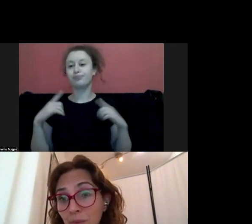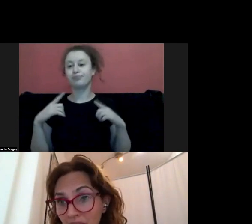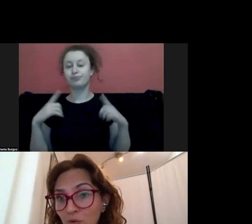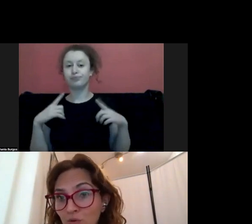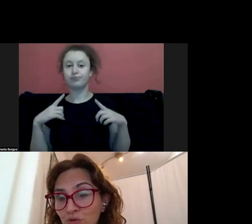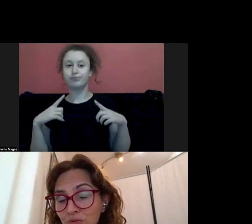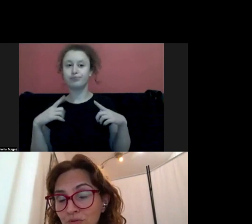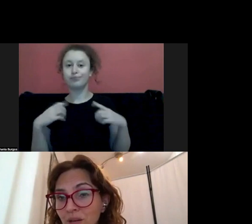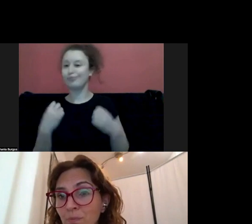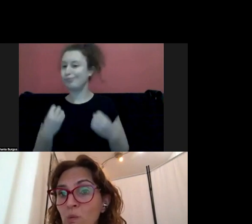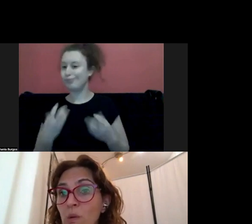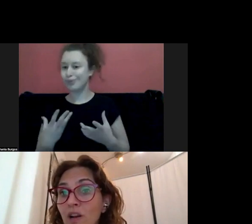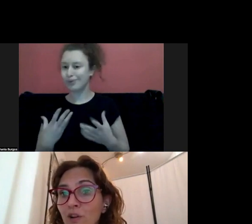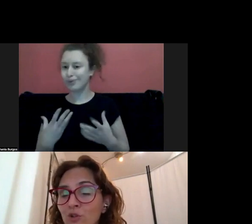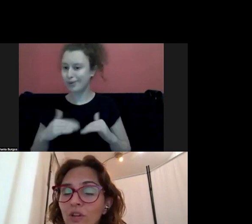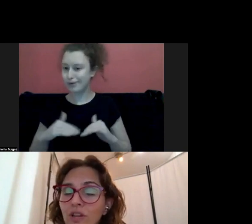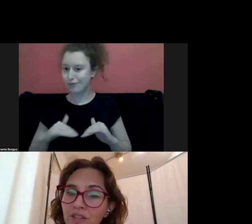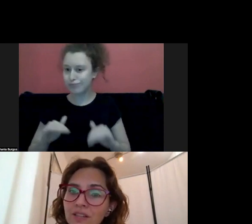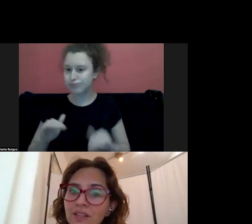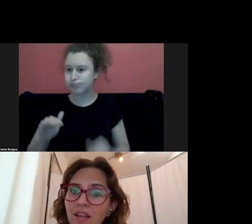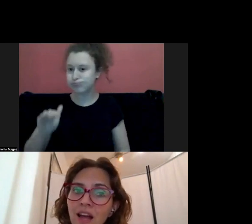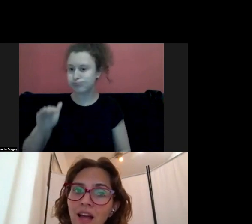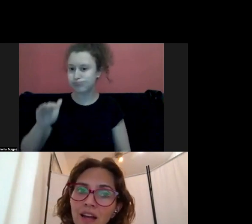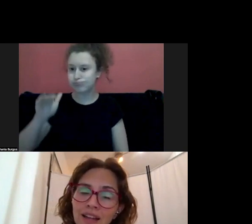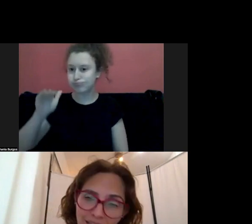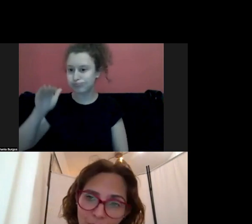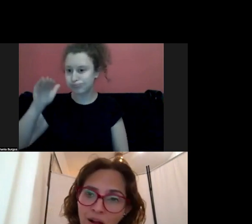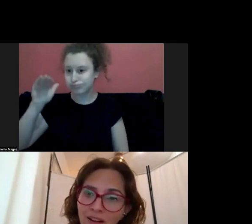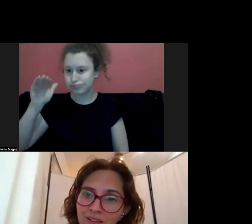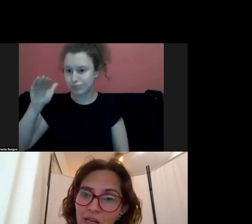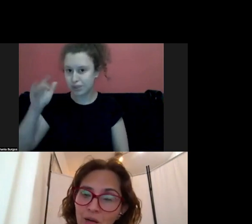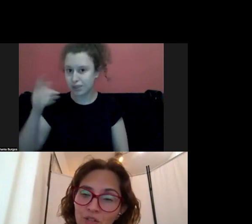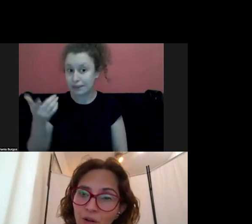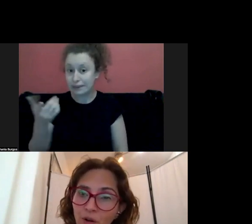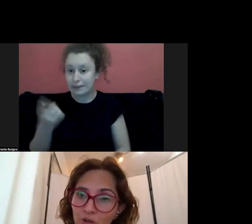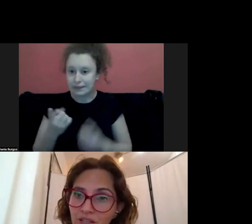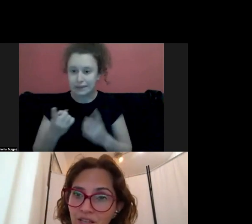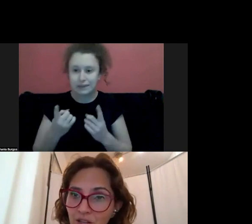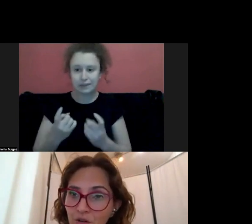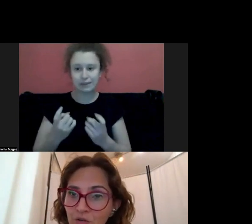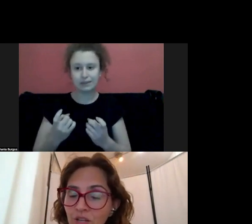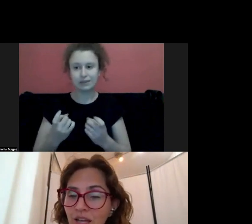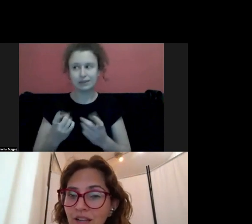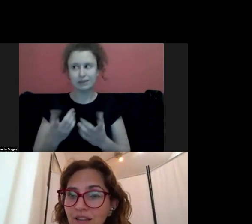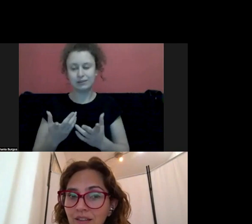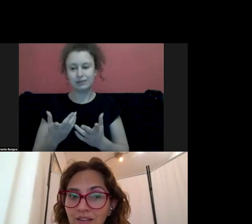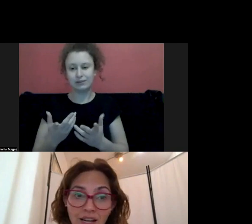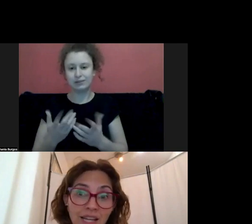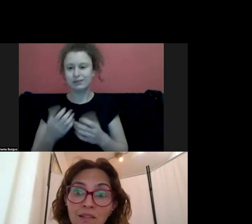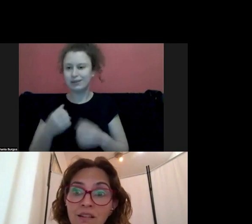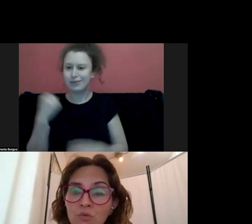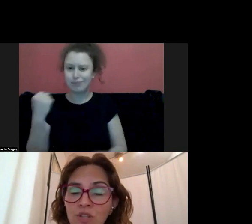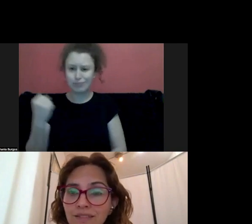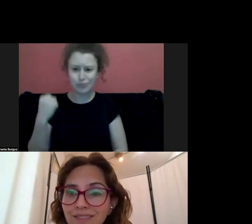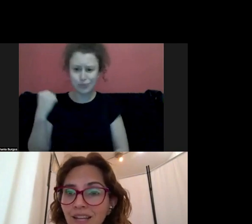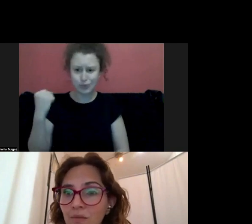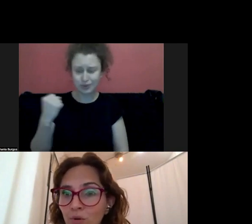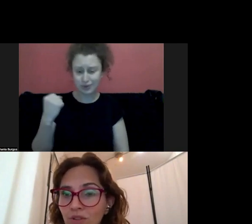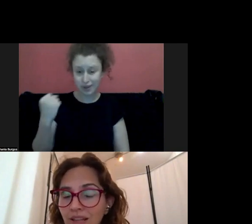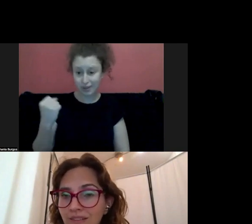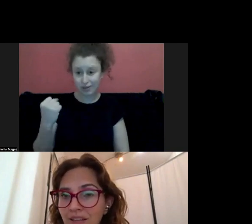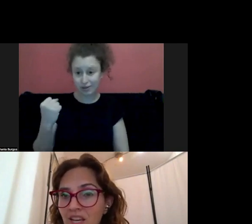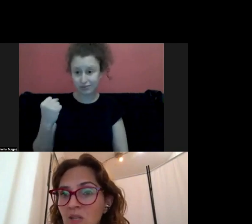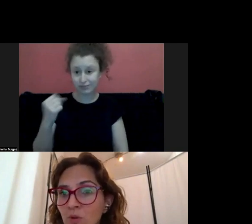y perdemos un tiempo muy valioso, que es esa etapa entre los 0 y los 6 años de la que hablábamos antes,